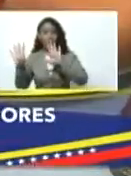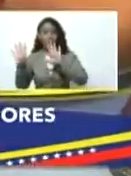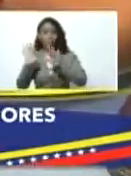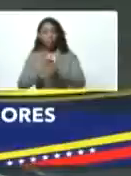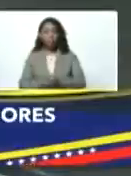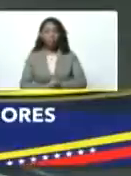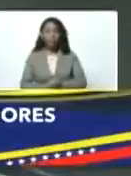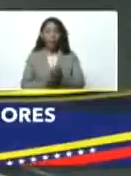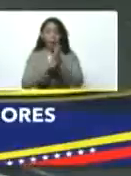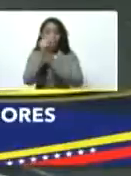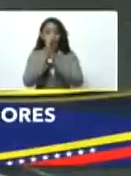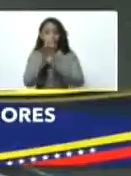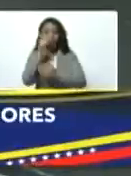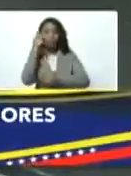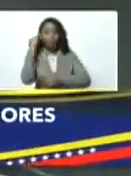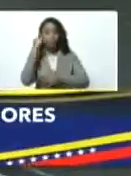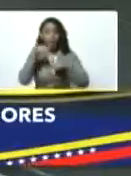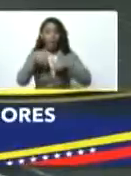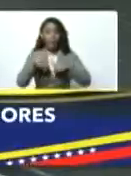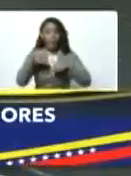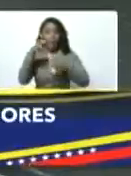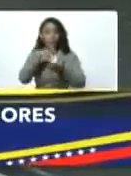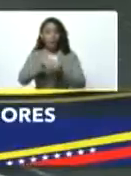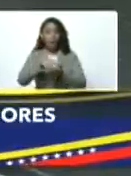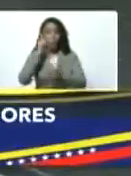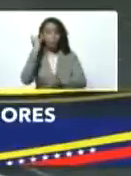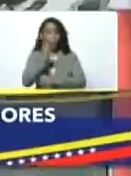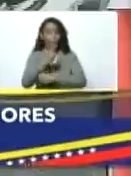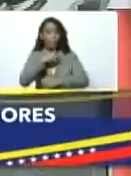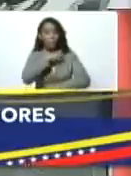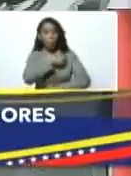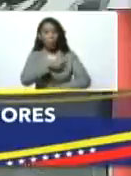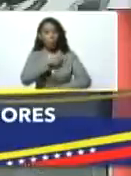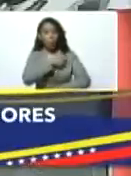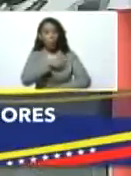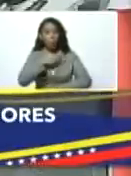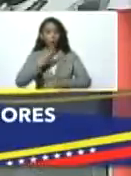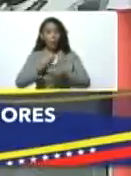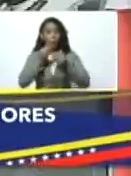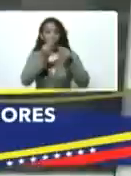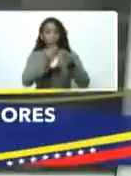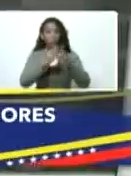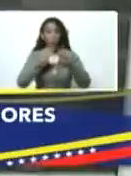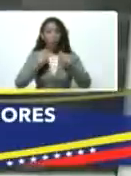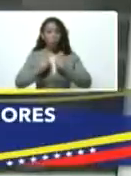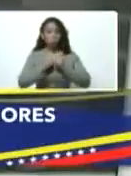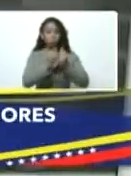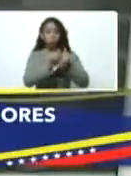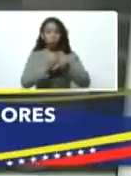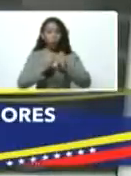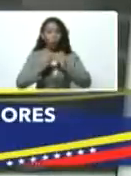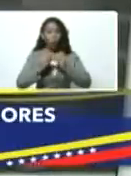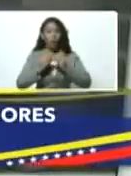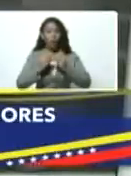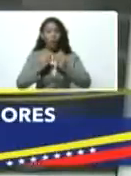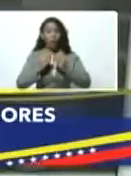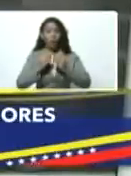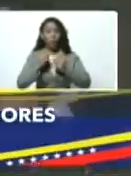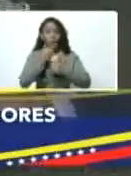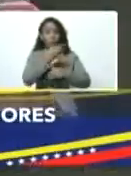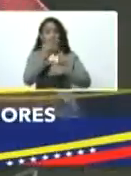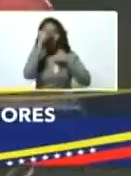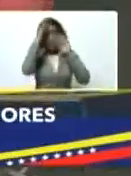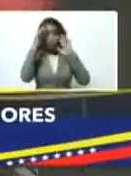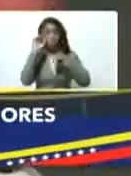459 emprendedores y emprendedoras de este estado debidamente protocolizados, que le hemos dado todo el acompañamiento, y escúchese bien, de